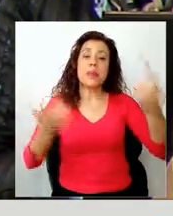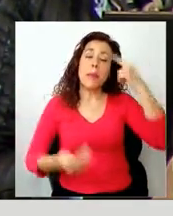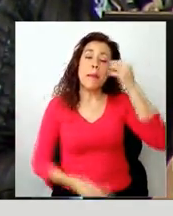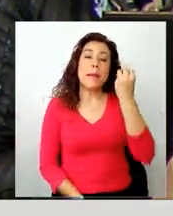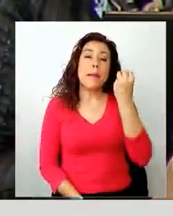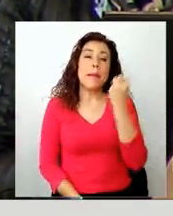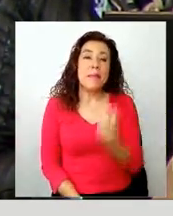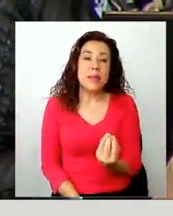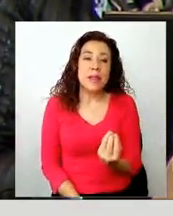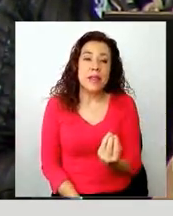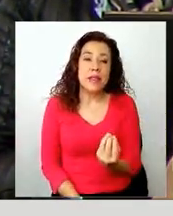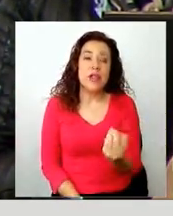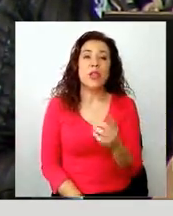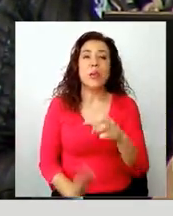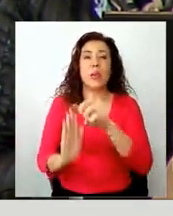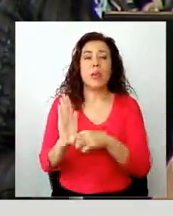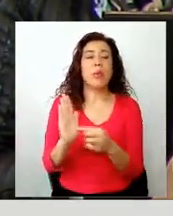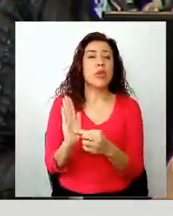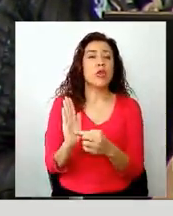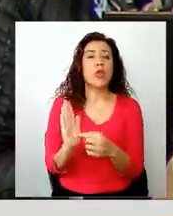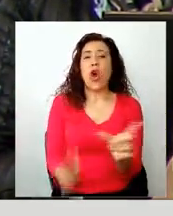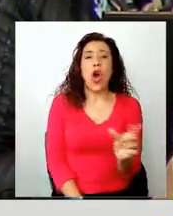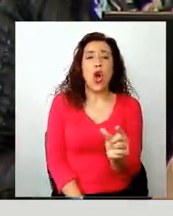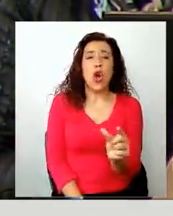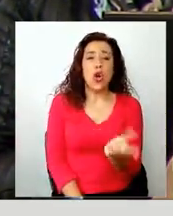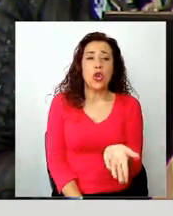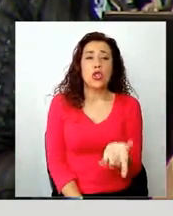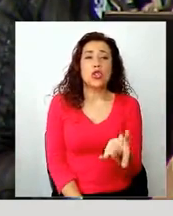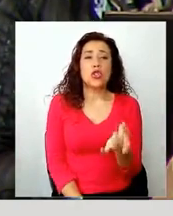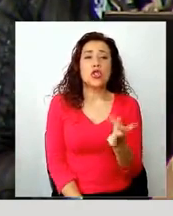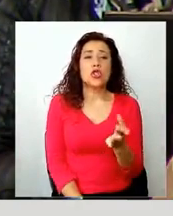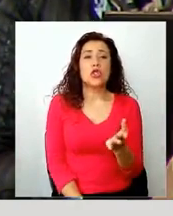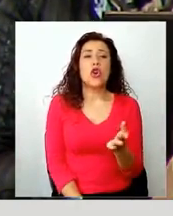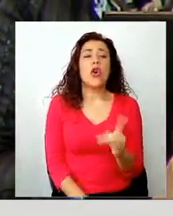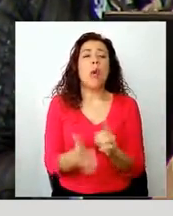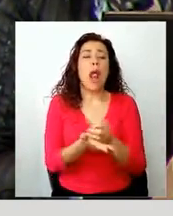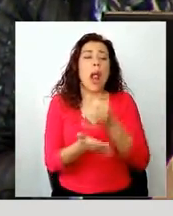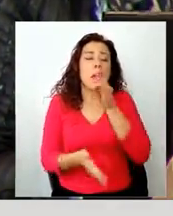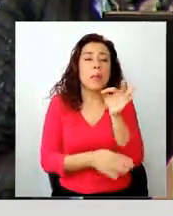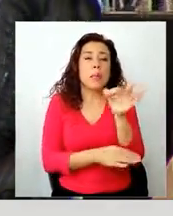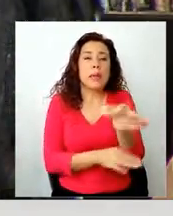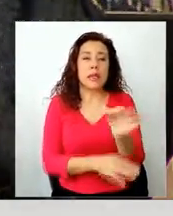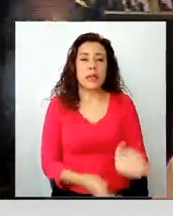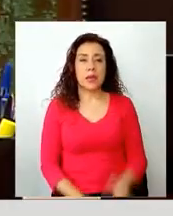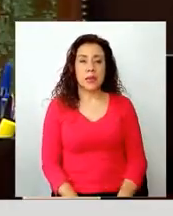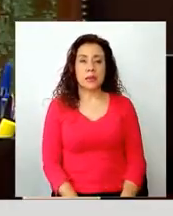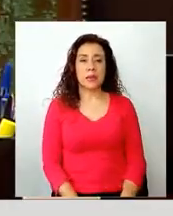con proyectos pequeños que solamente nos duran la píldora Muchas gracias presidente